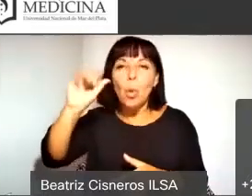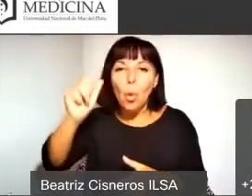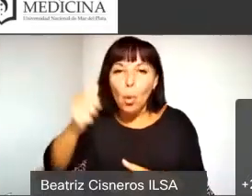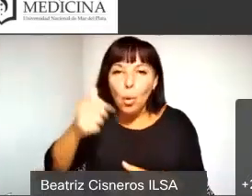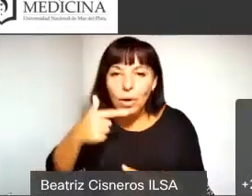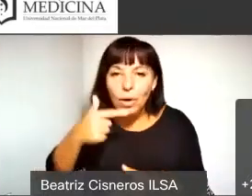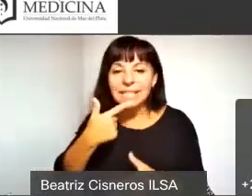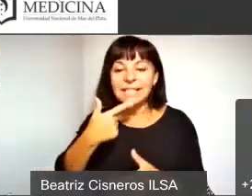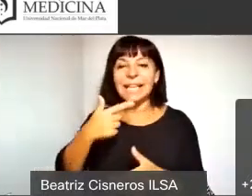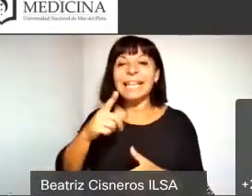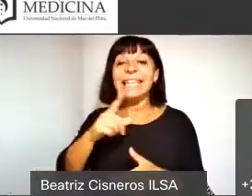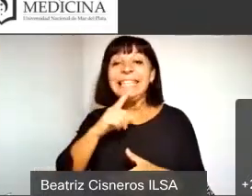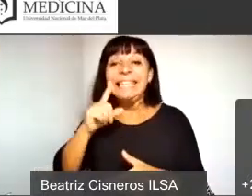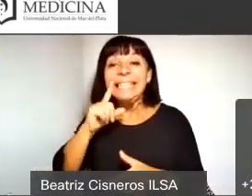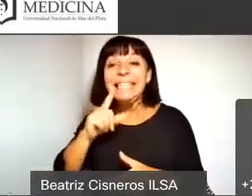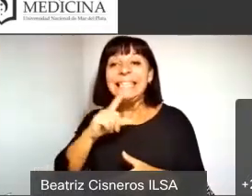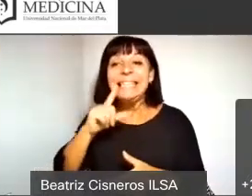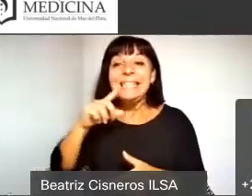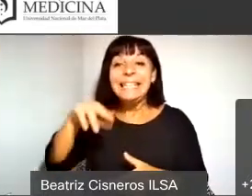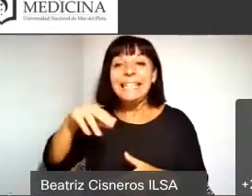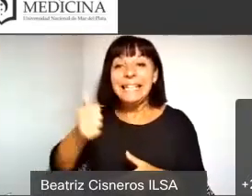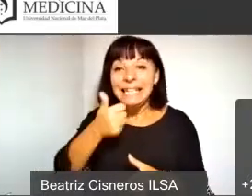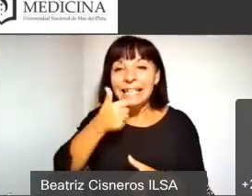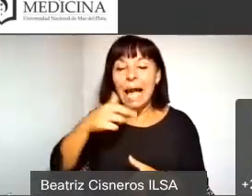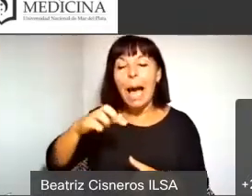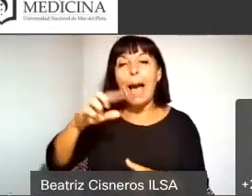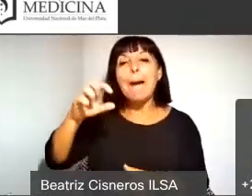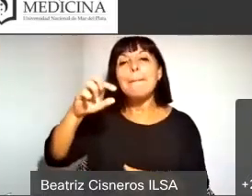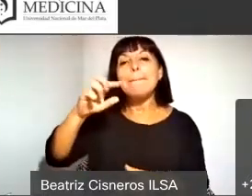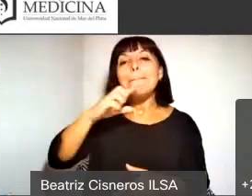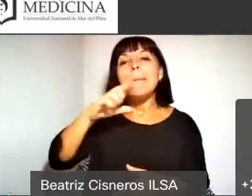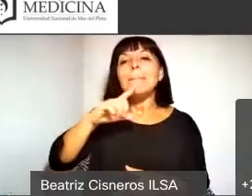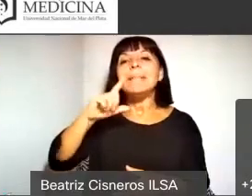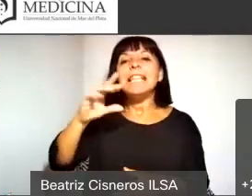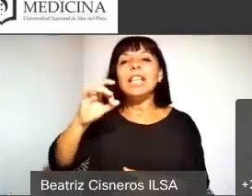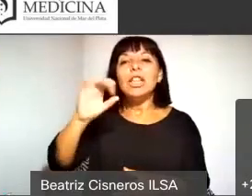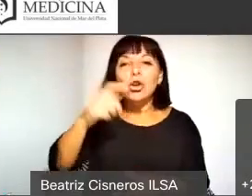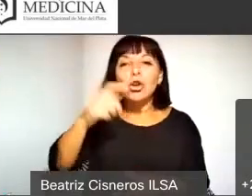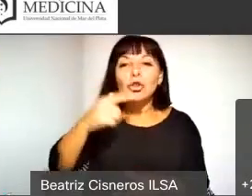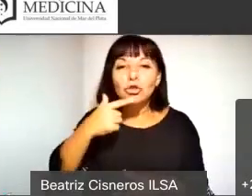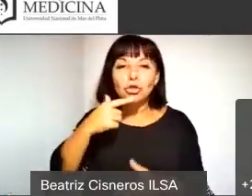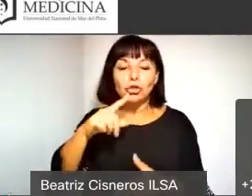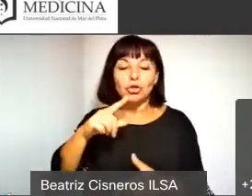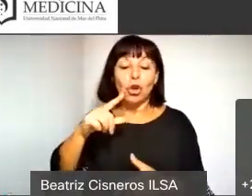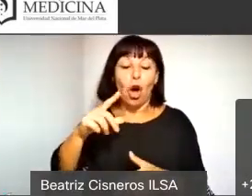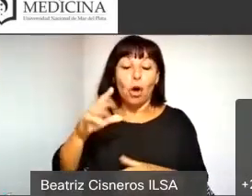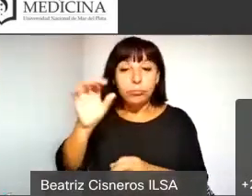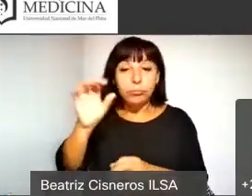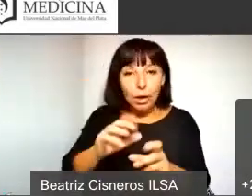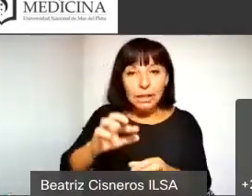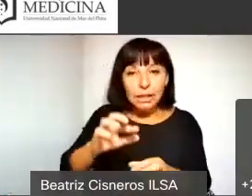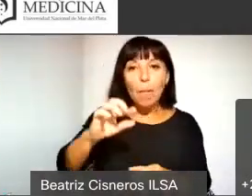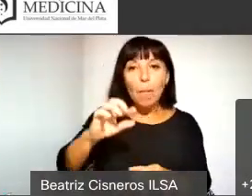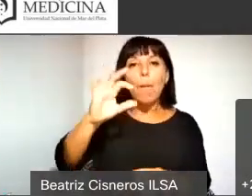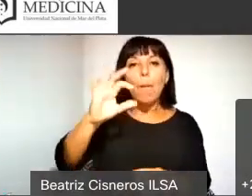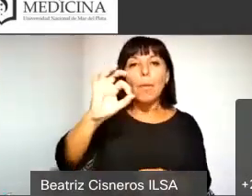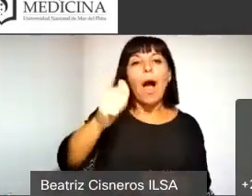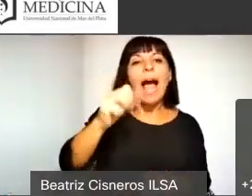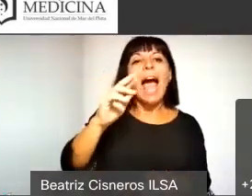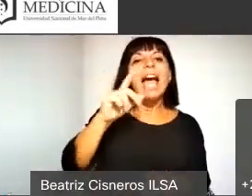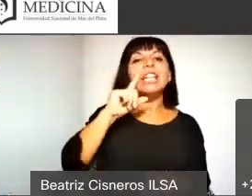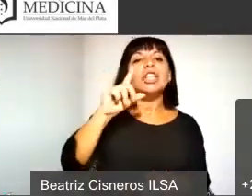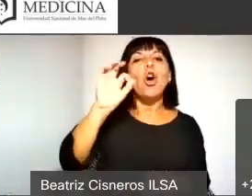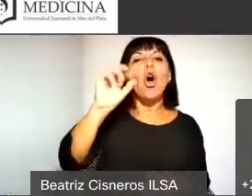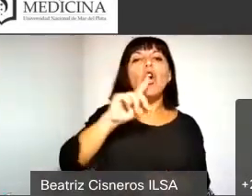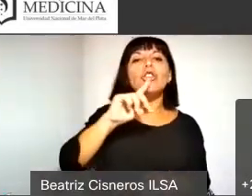plantas, quitina en los hongos, péptidoglucanos en los organismos procariotas. ¿Sí? ¿Qué más tienen